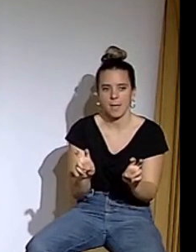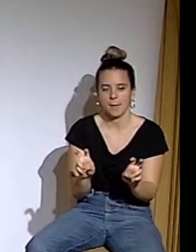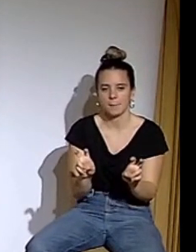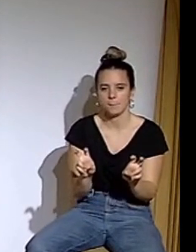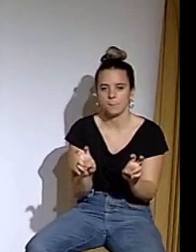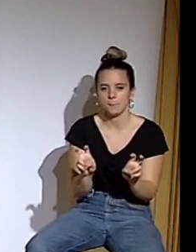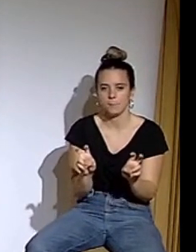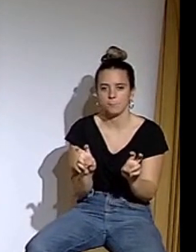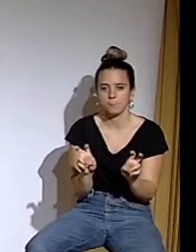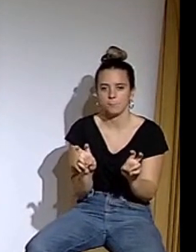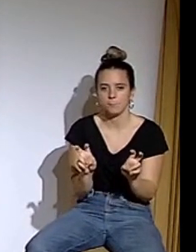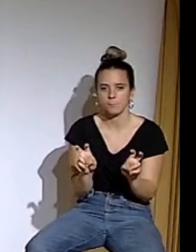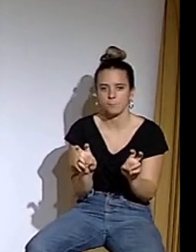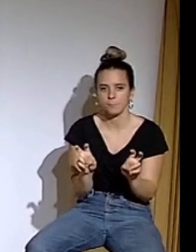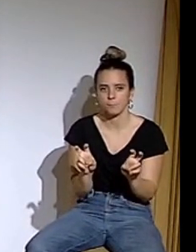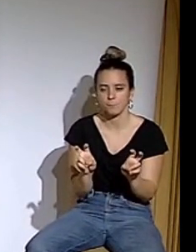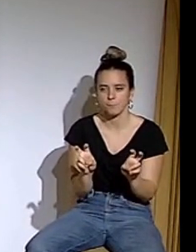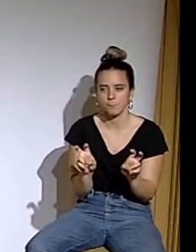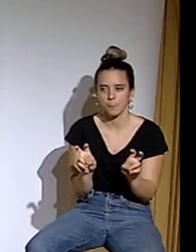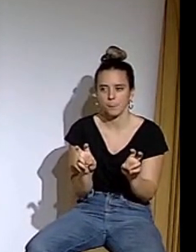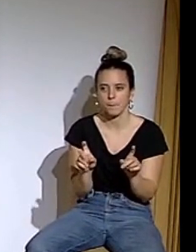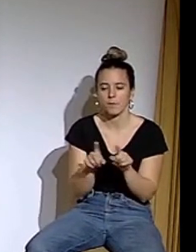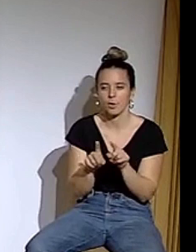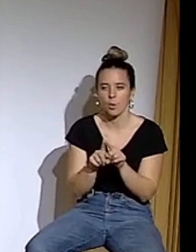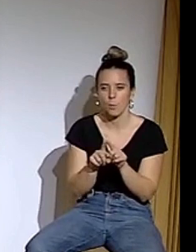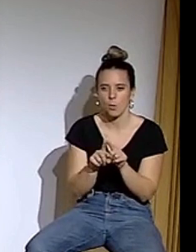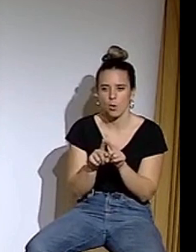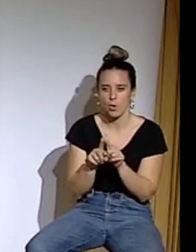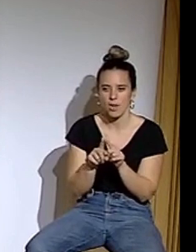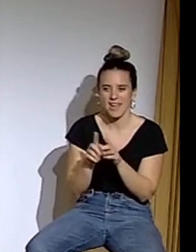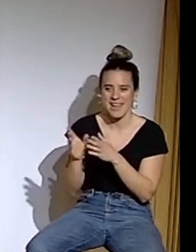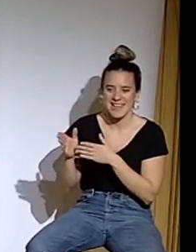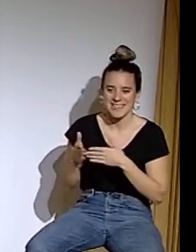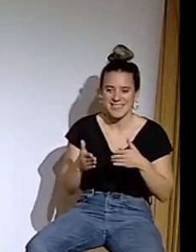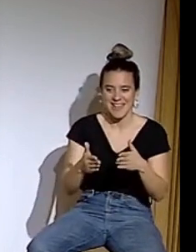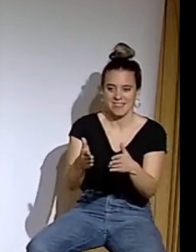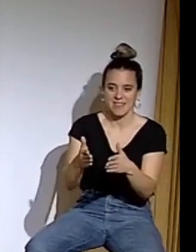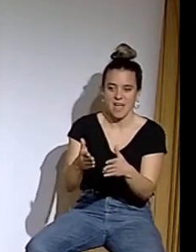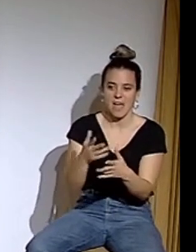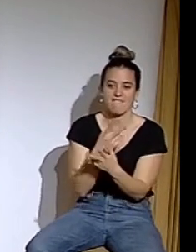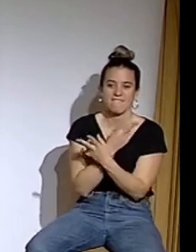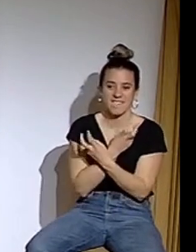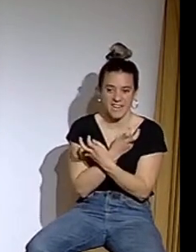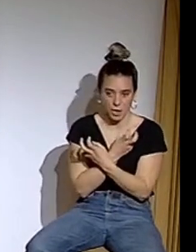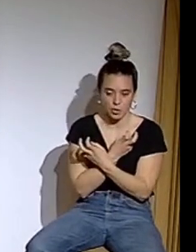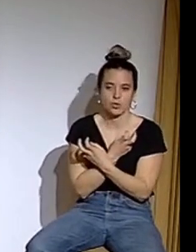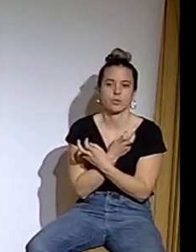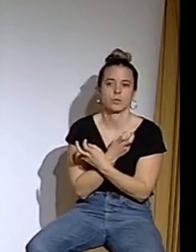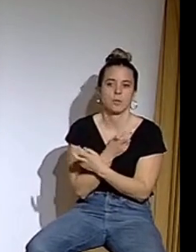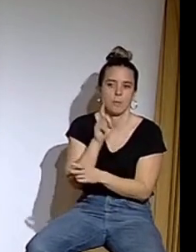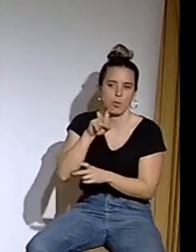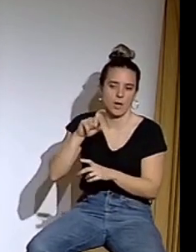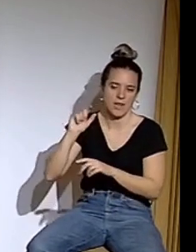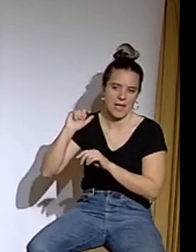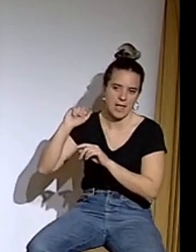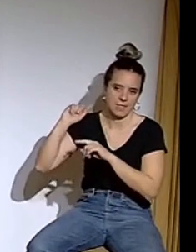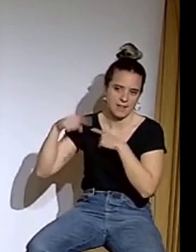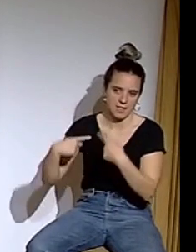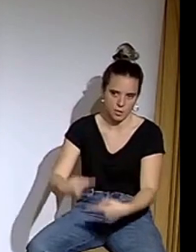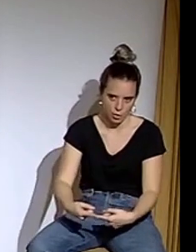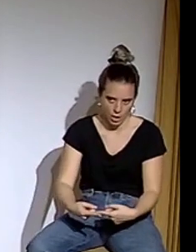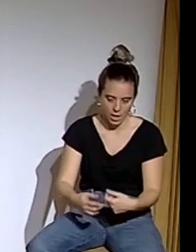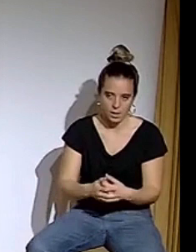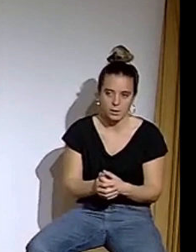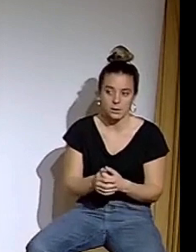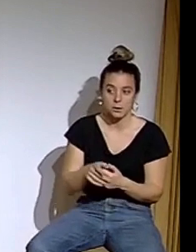de la senda de los venenos de la brujería tradicional y nos explicó Cuál